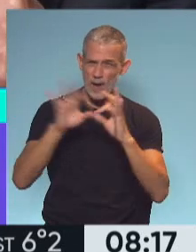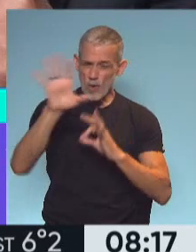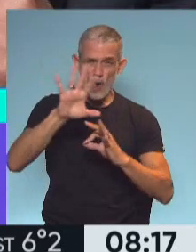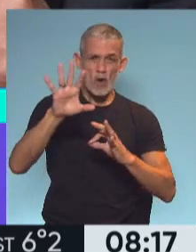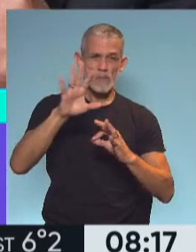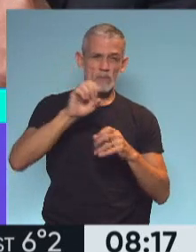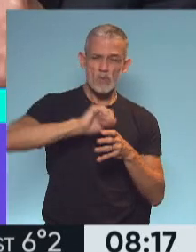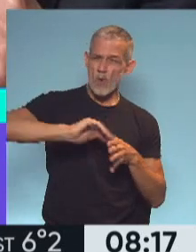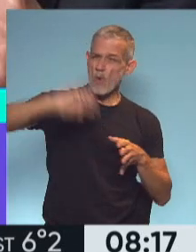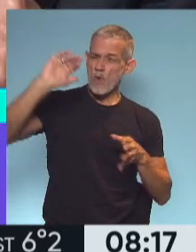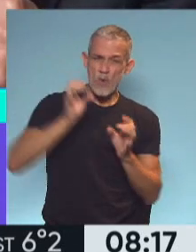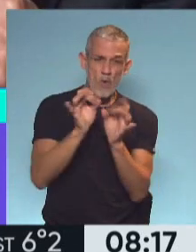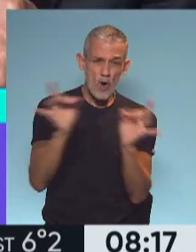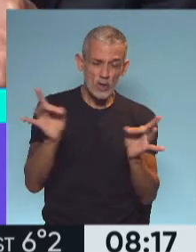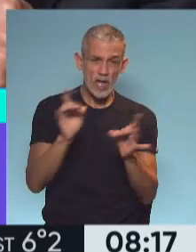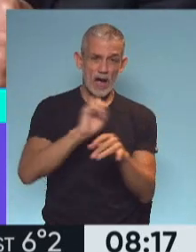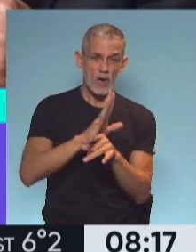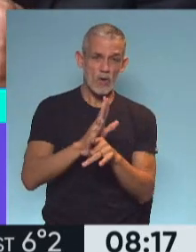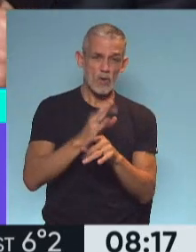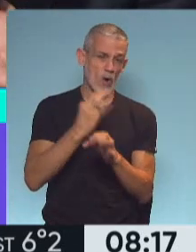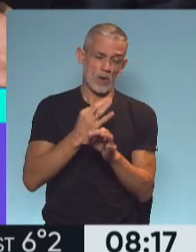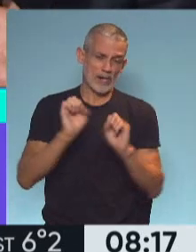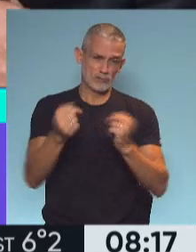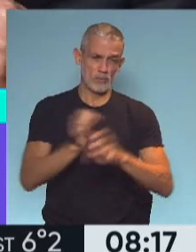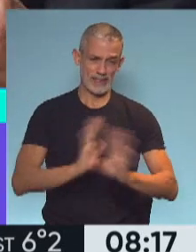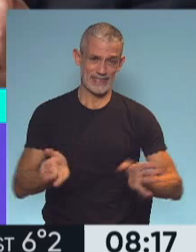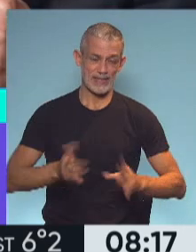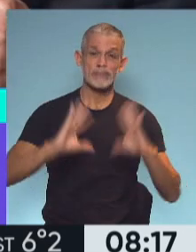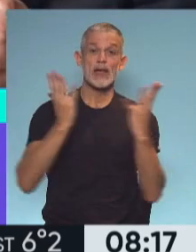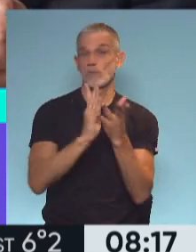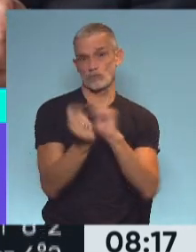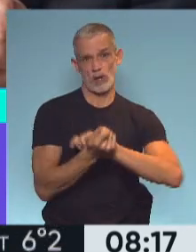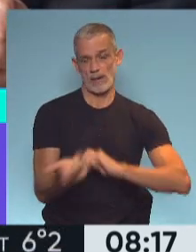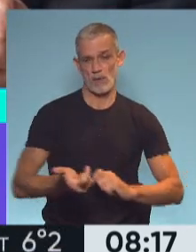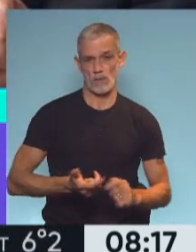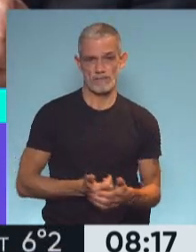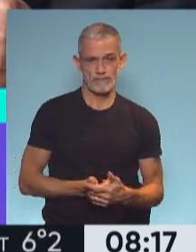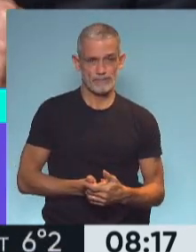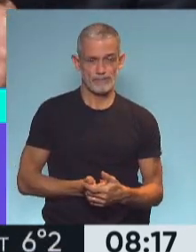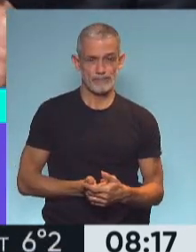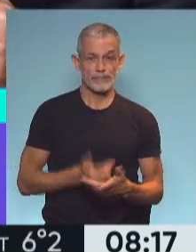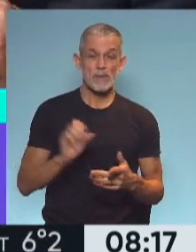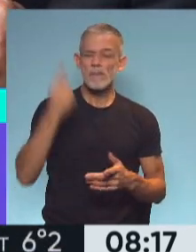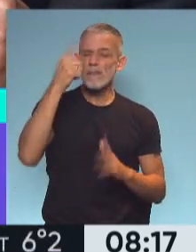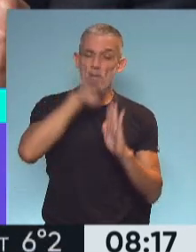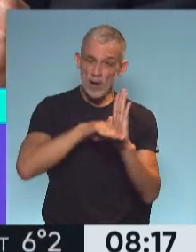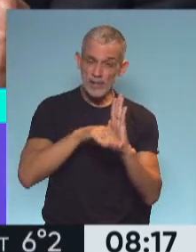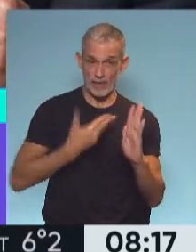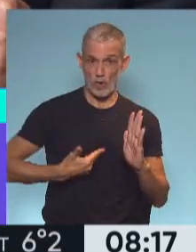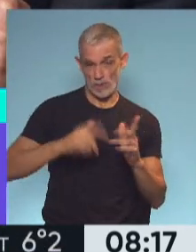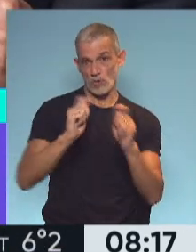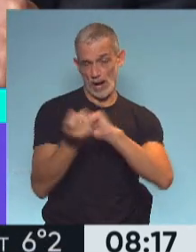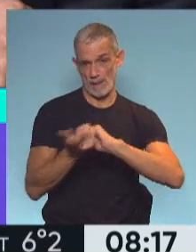las olas de contagios se suspenden las clases. El mundo cambió. Las prioridades de los gobiernos